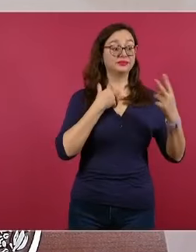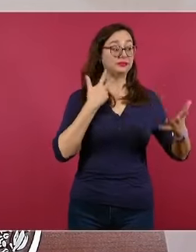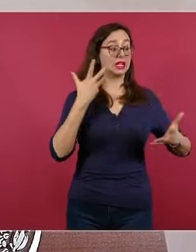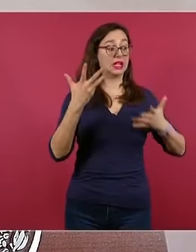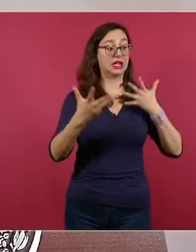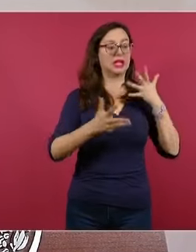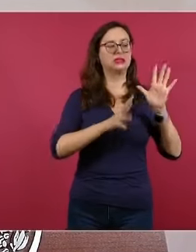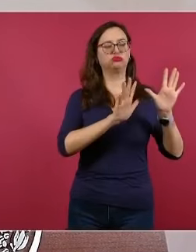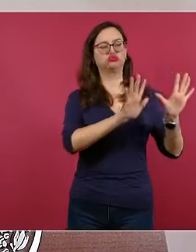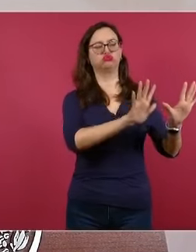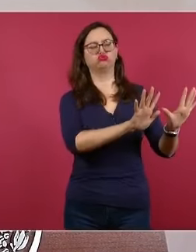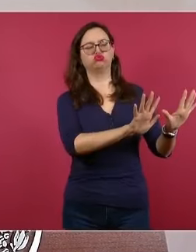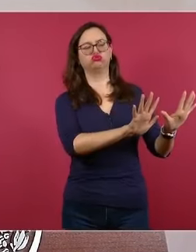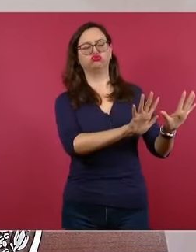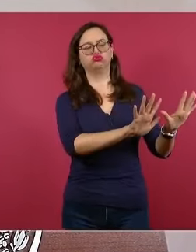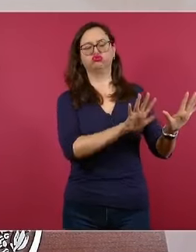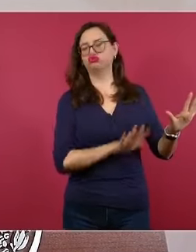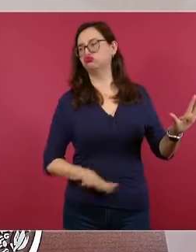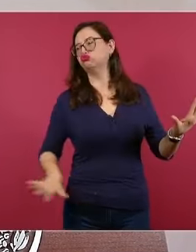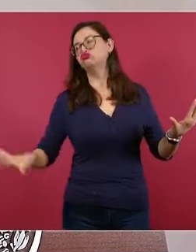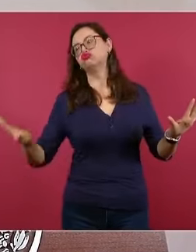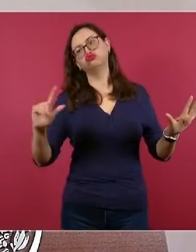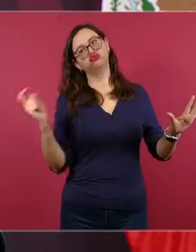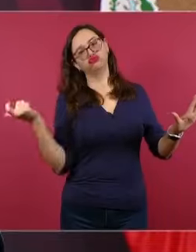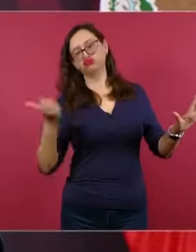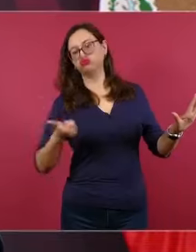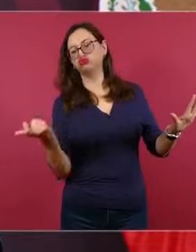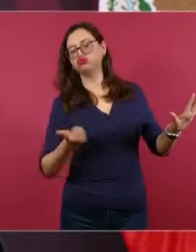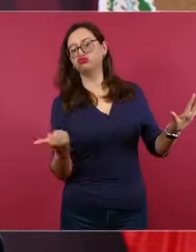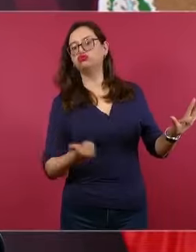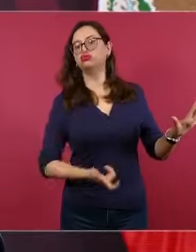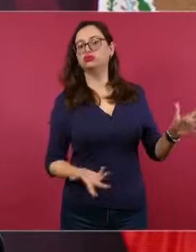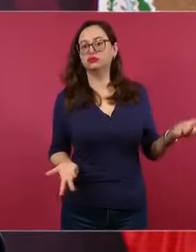pueblo 3 billones hasta